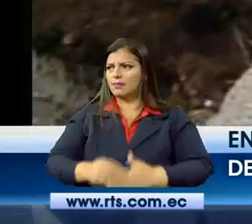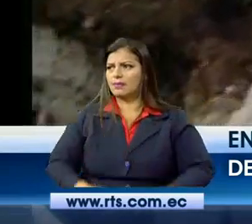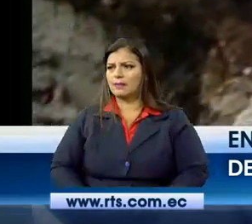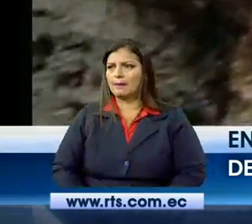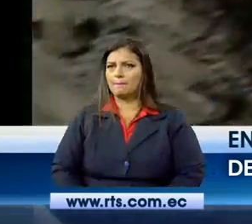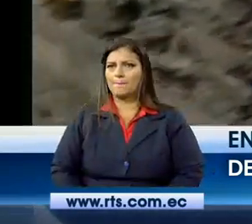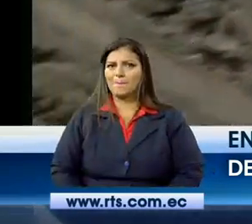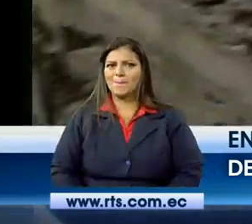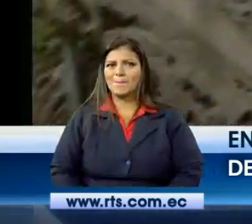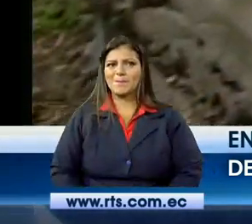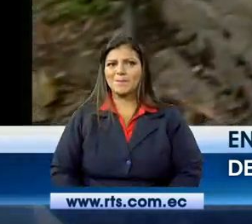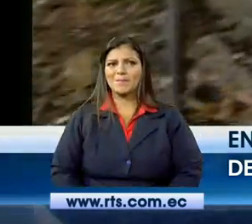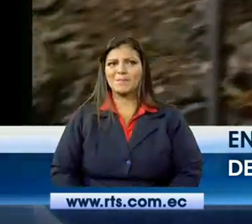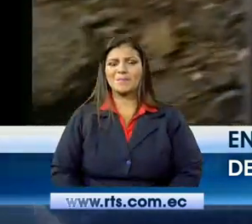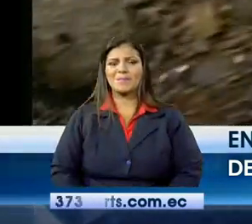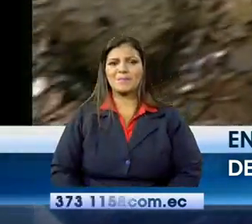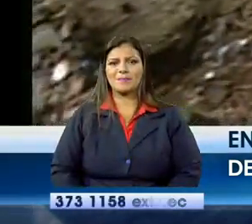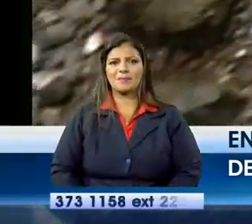pasa esto.